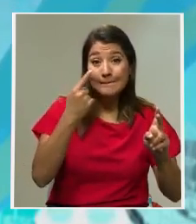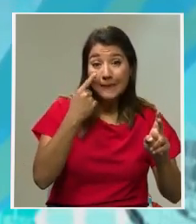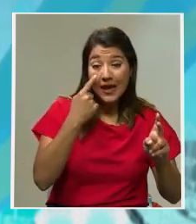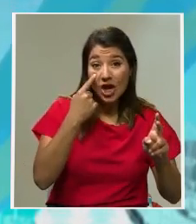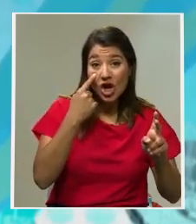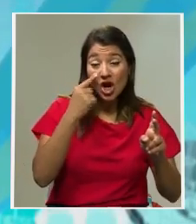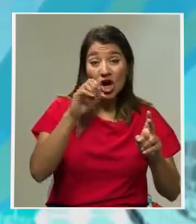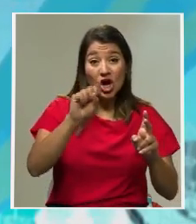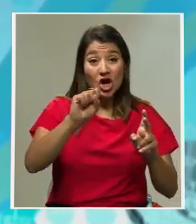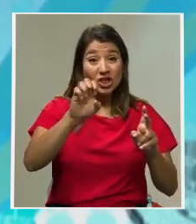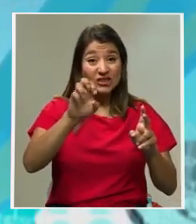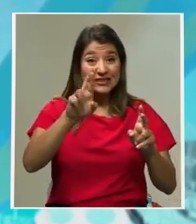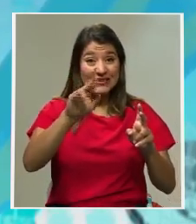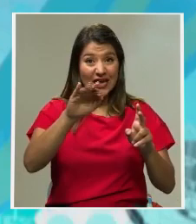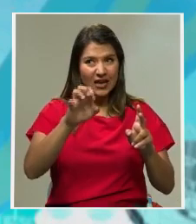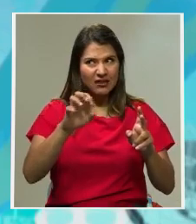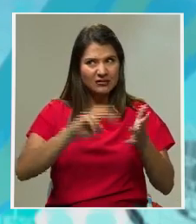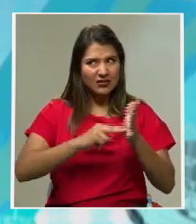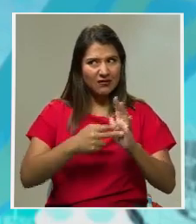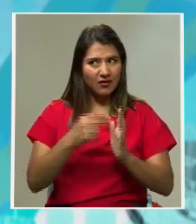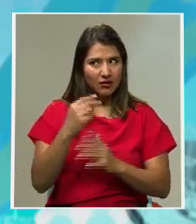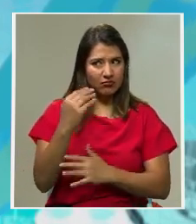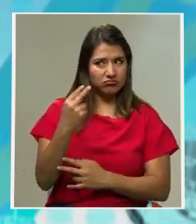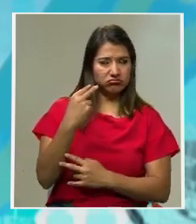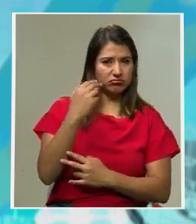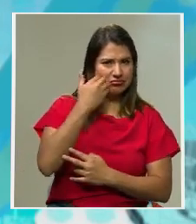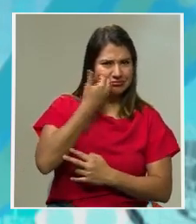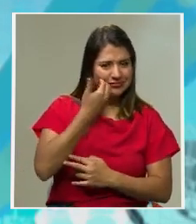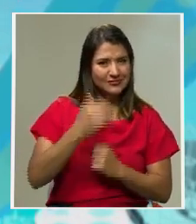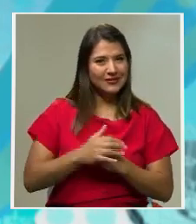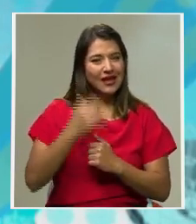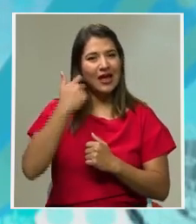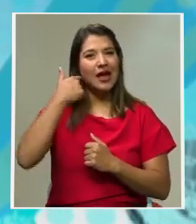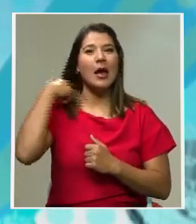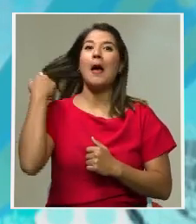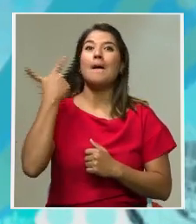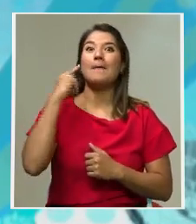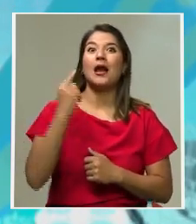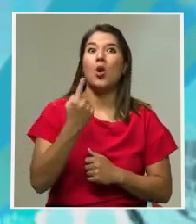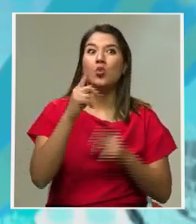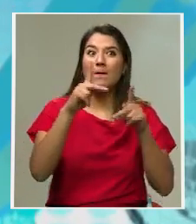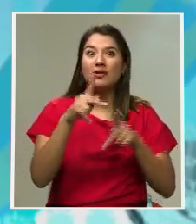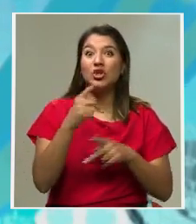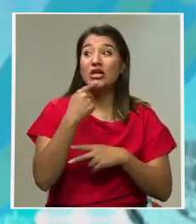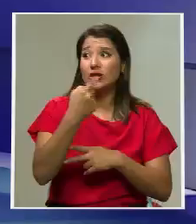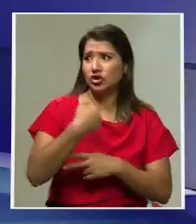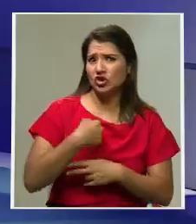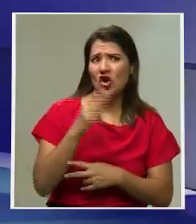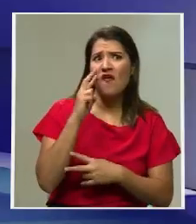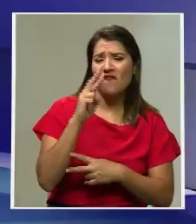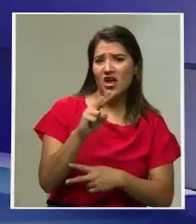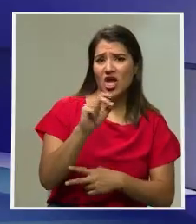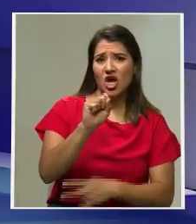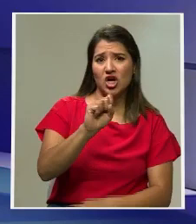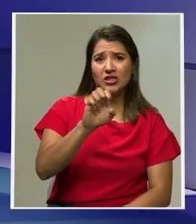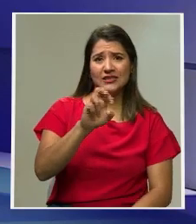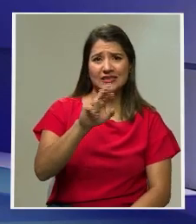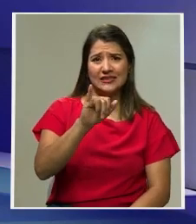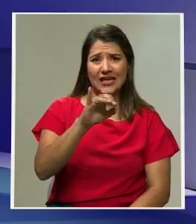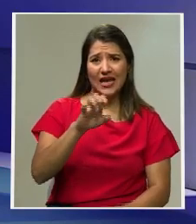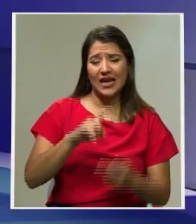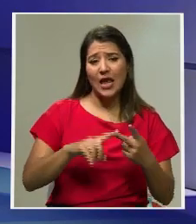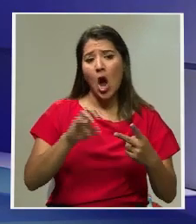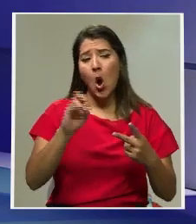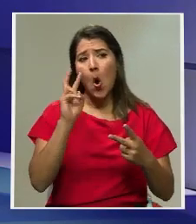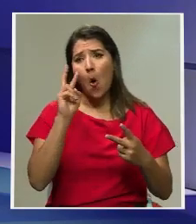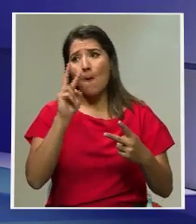un intelectual decir que veía una serie, que seguía una novela, era vergonzante.